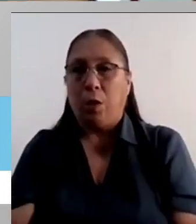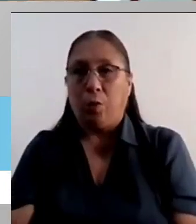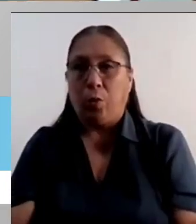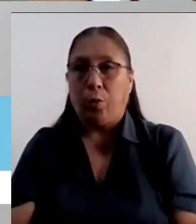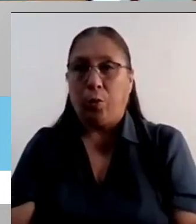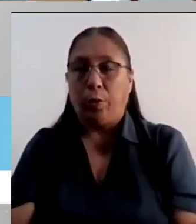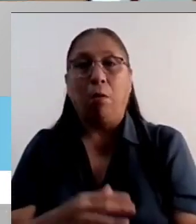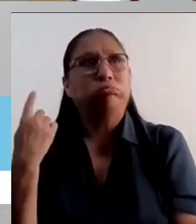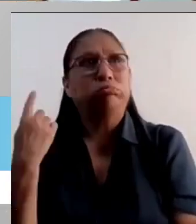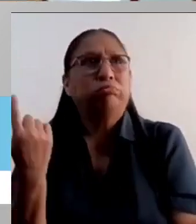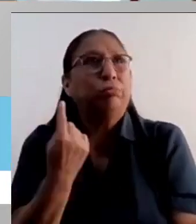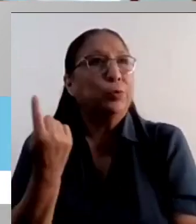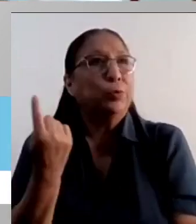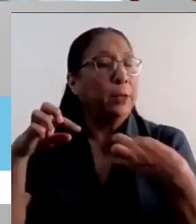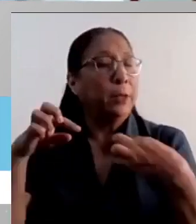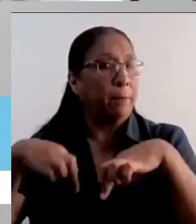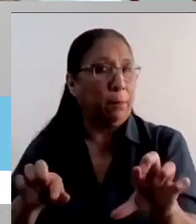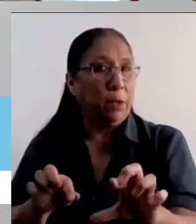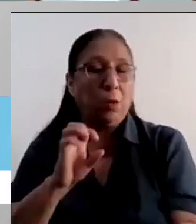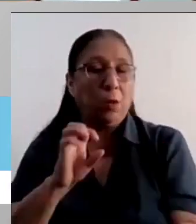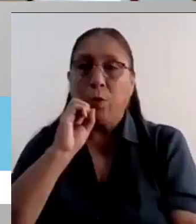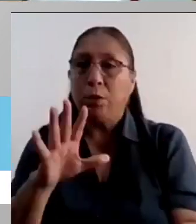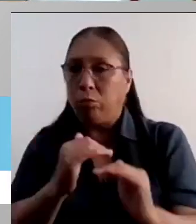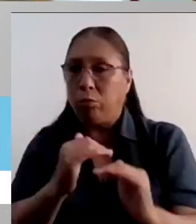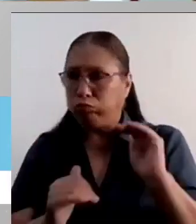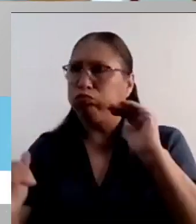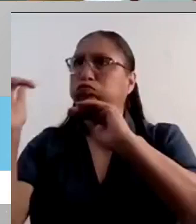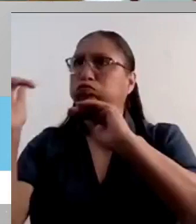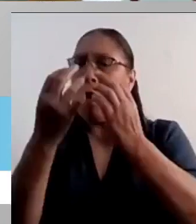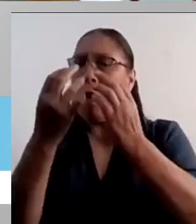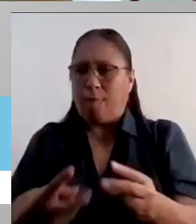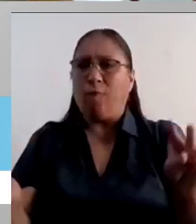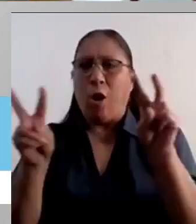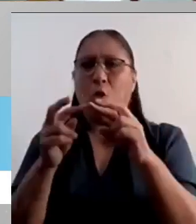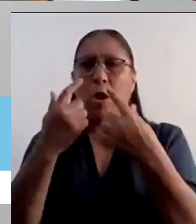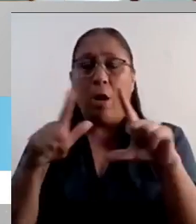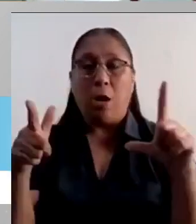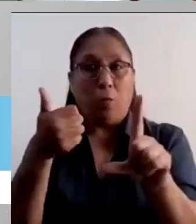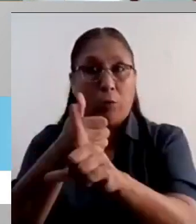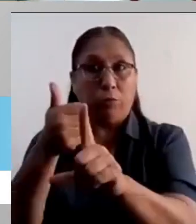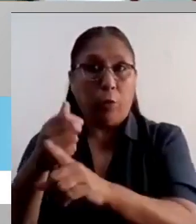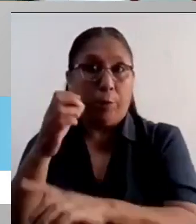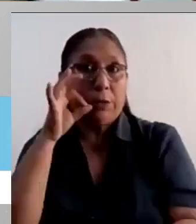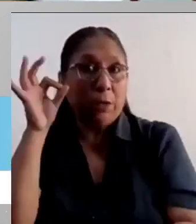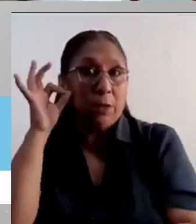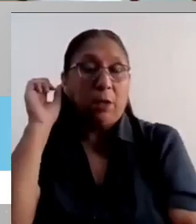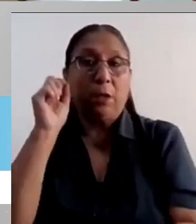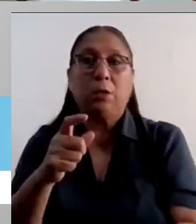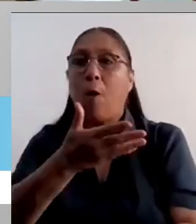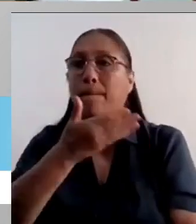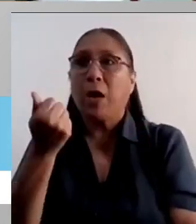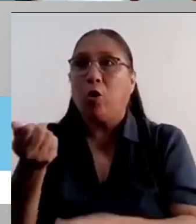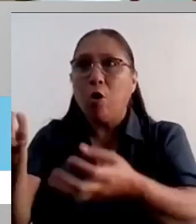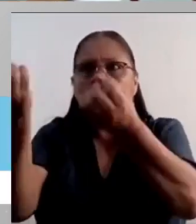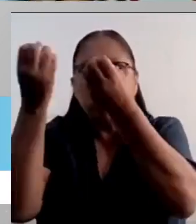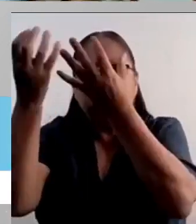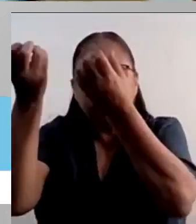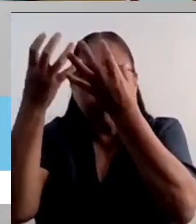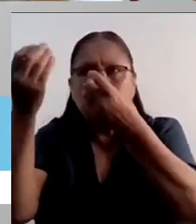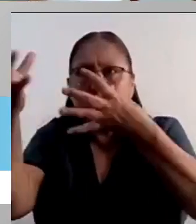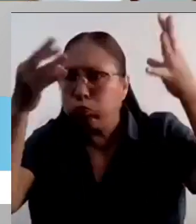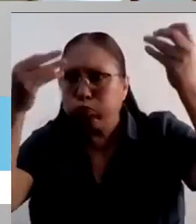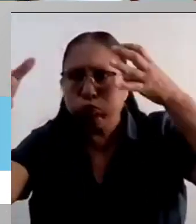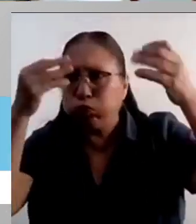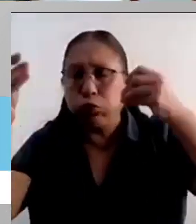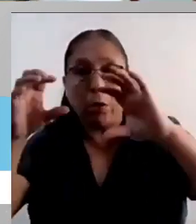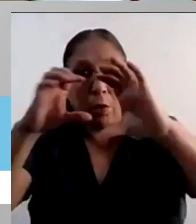no solamente permite, como decimos, revalorar las lenguas indígenas, sino permite una mejor adquisición de los conocimientos por parte